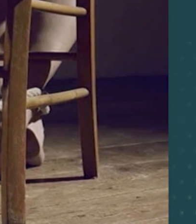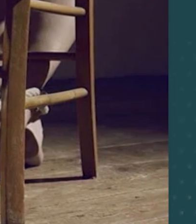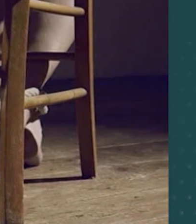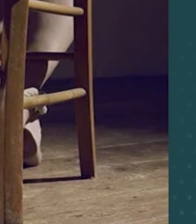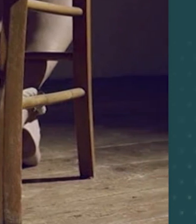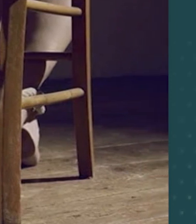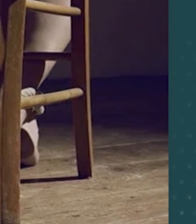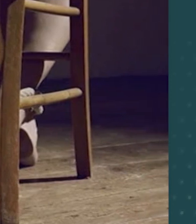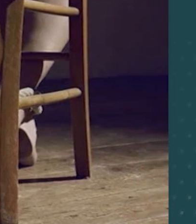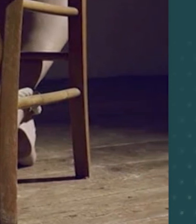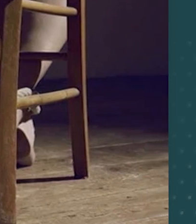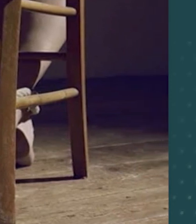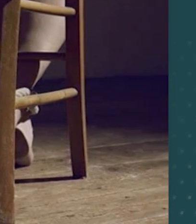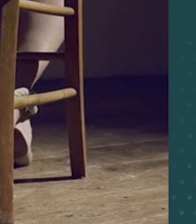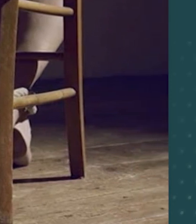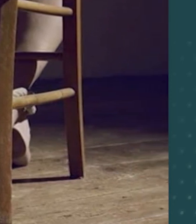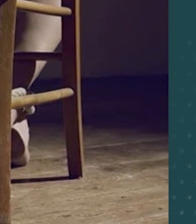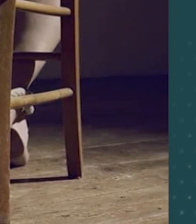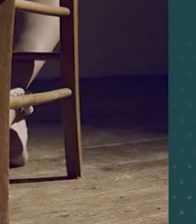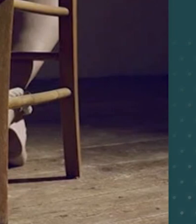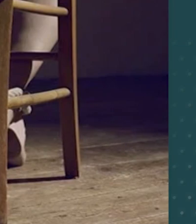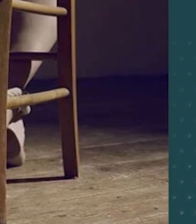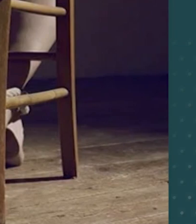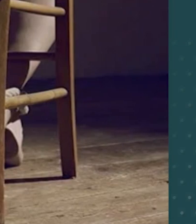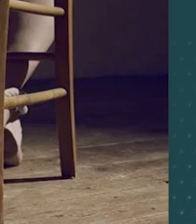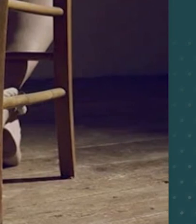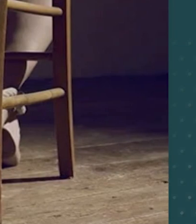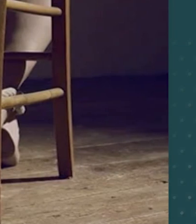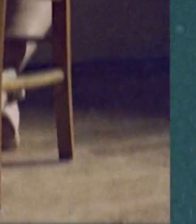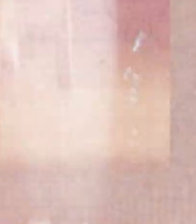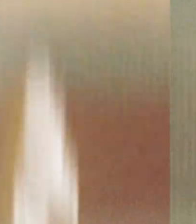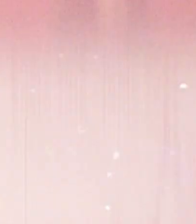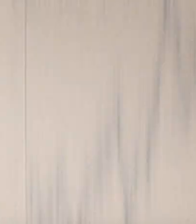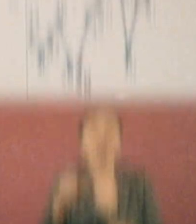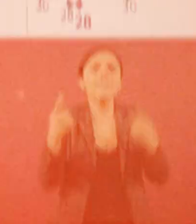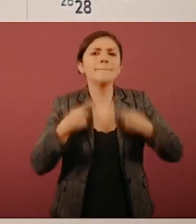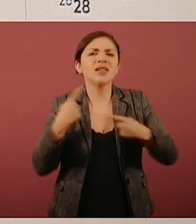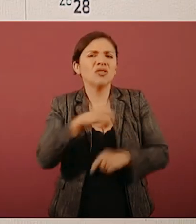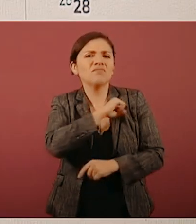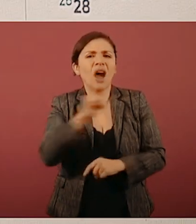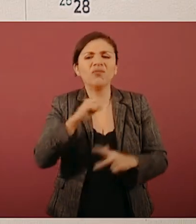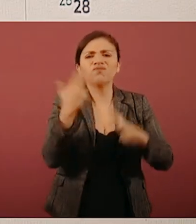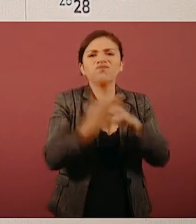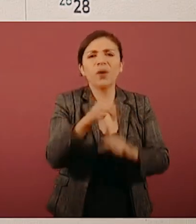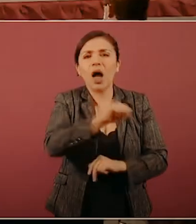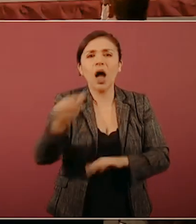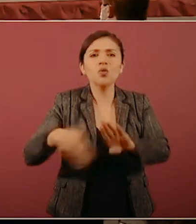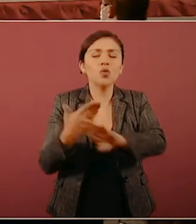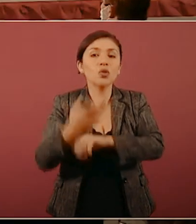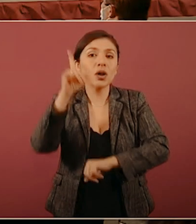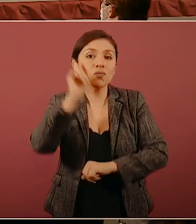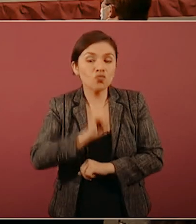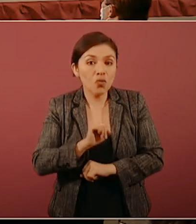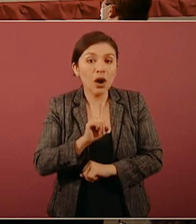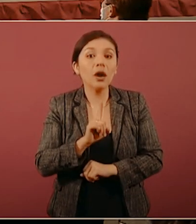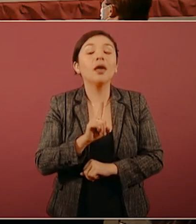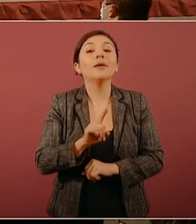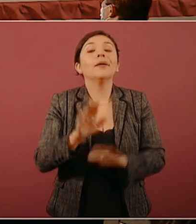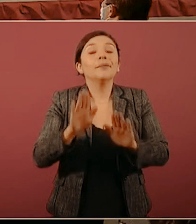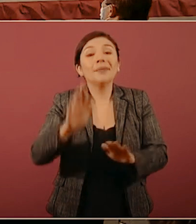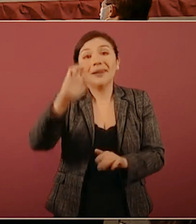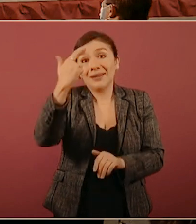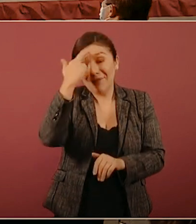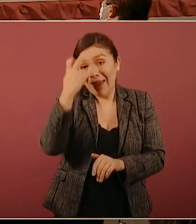feminicidios, la disminución fue del 20% respecto a agosto de 2021. Hay que decir, recordar, que